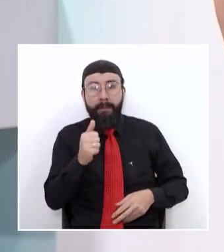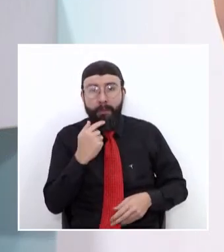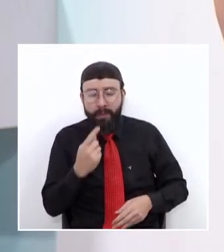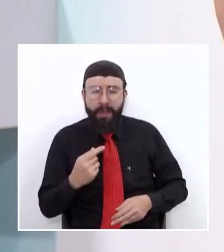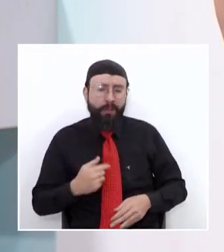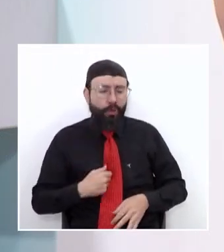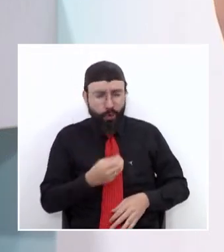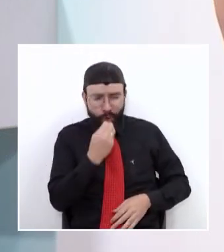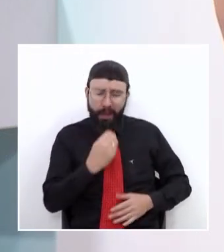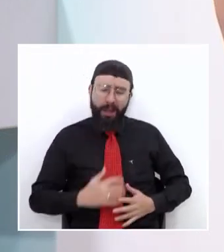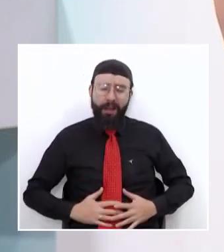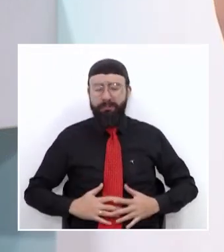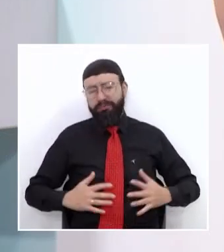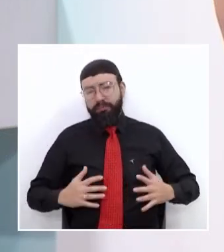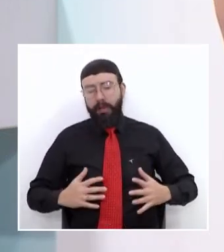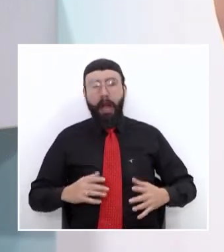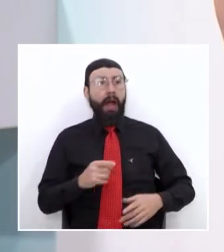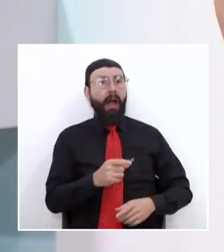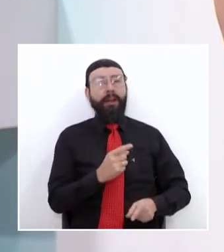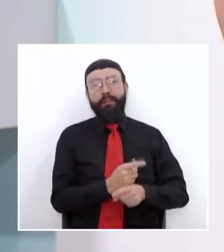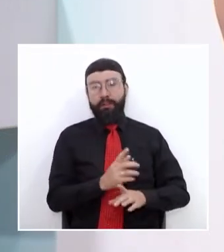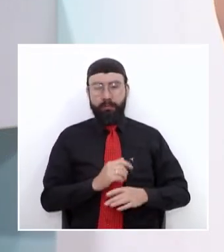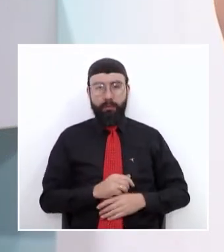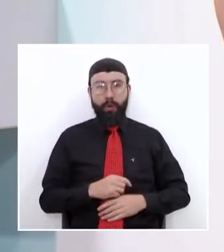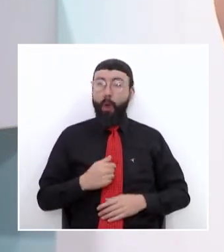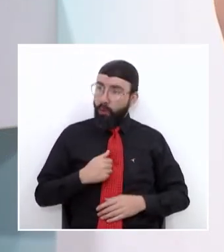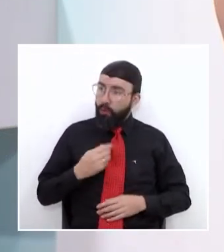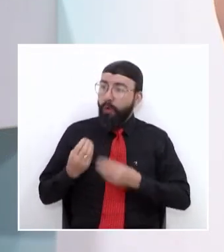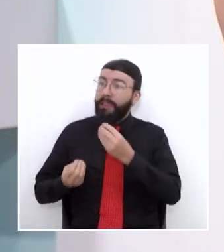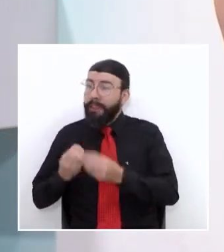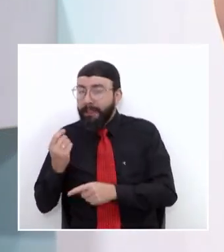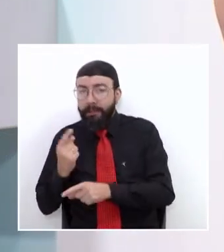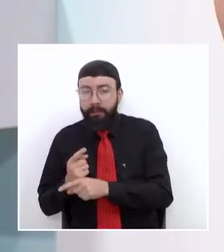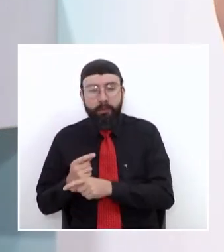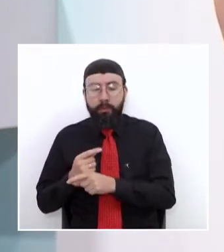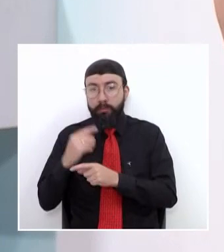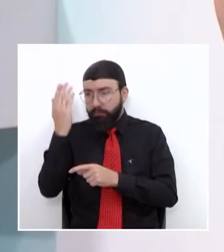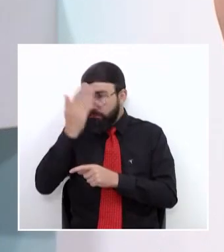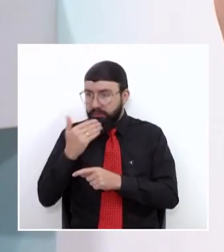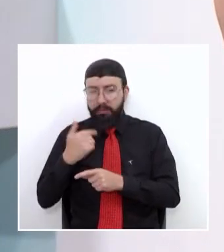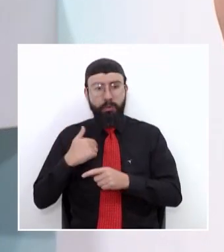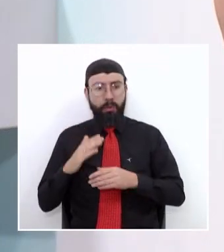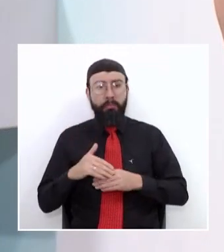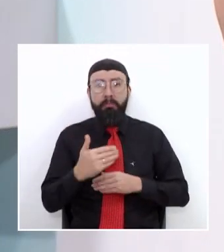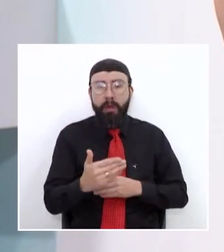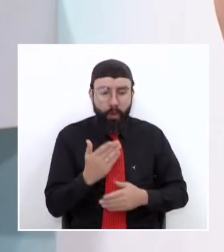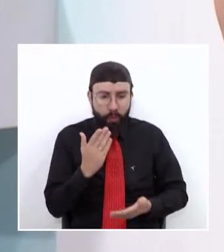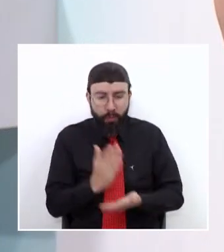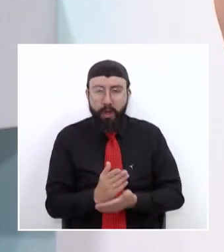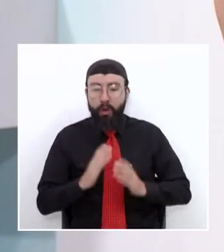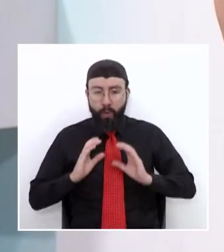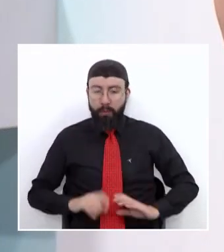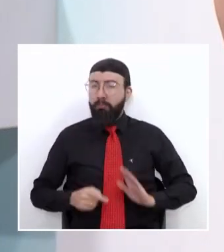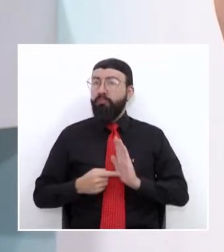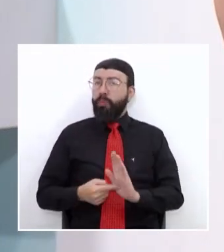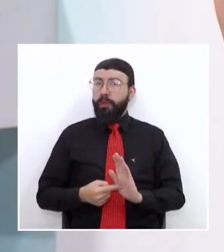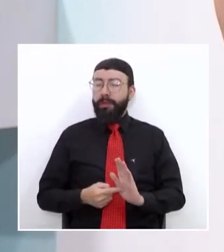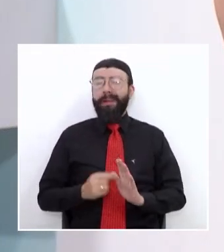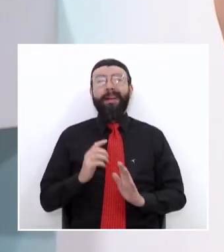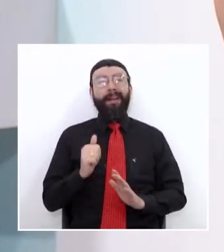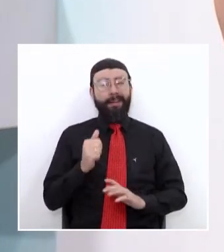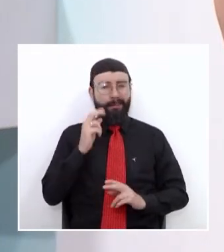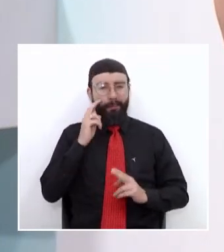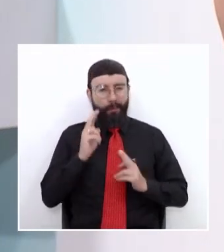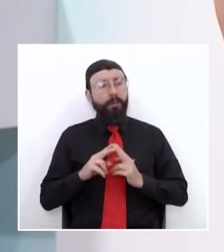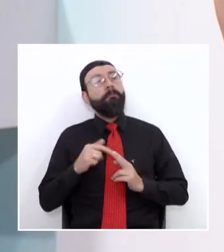este alimento. Ay, me hice tal cosa, estética, lo que sea. Y el cuerpo ahí mismo manifiesta algo. Ahí es donde ustedes en la historia clínica